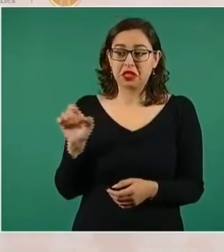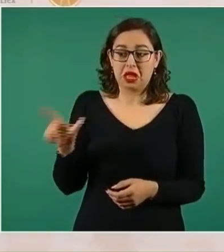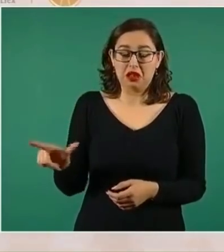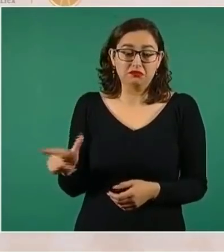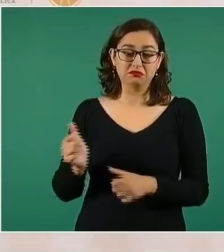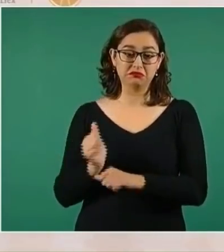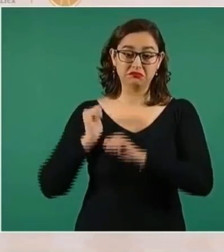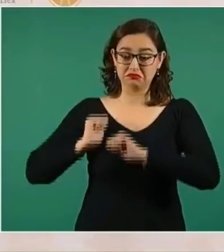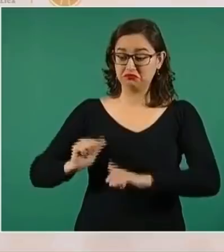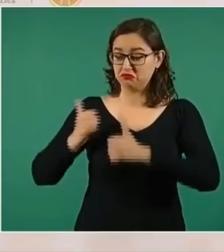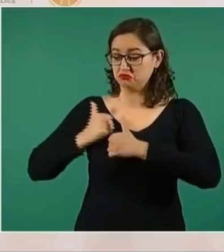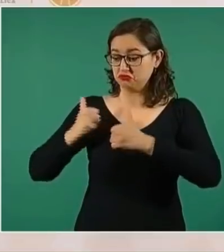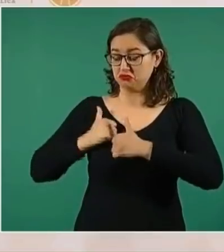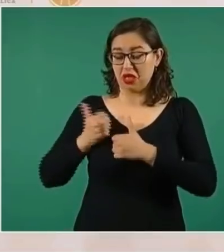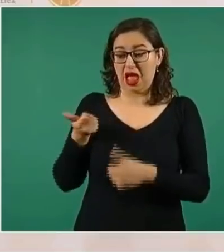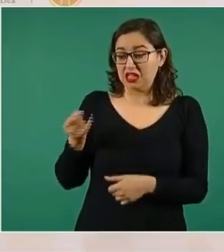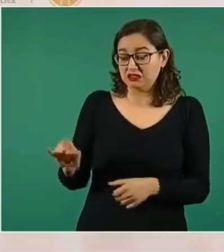poder,